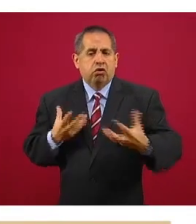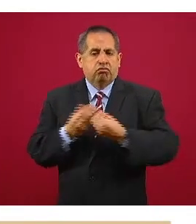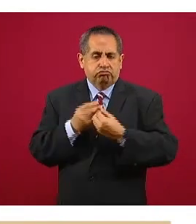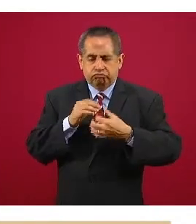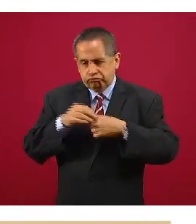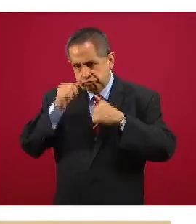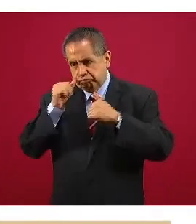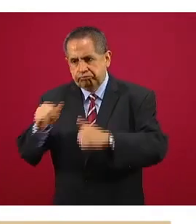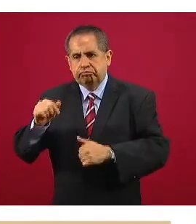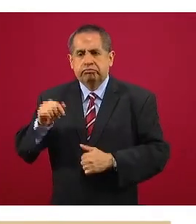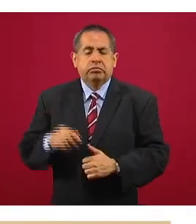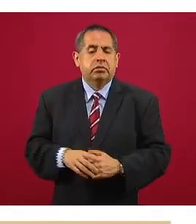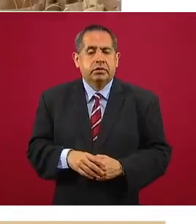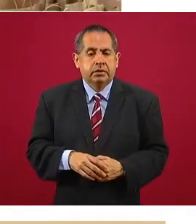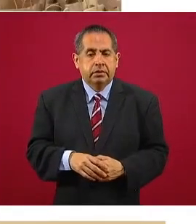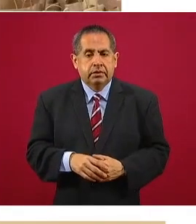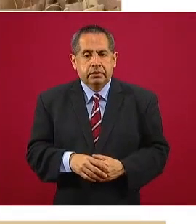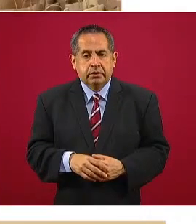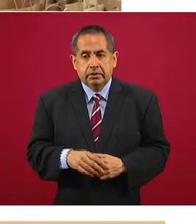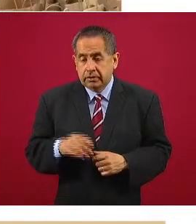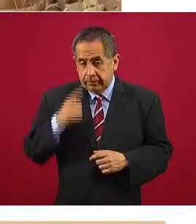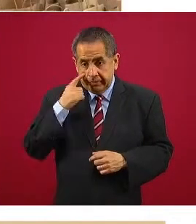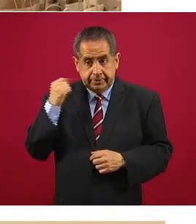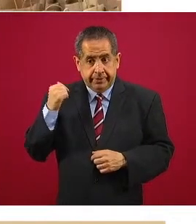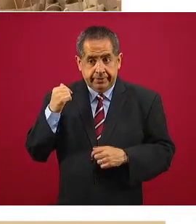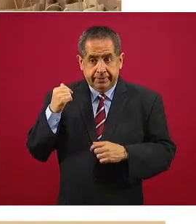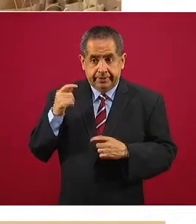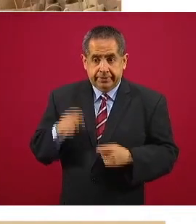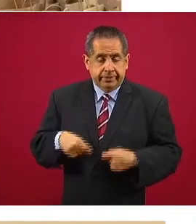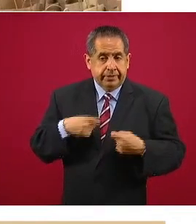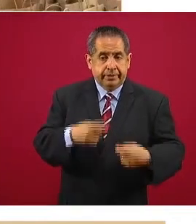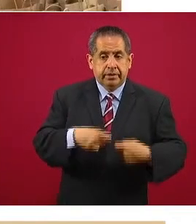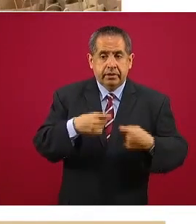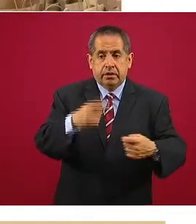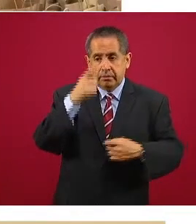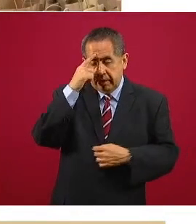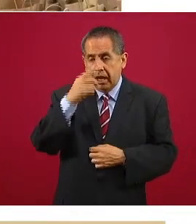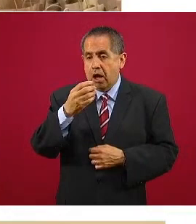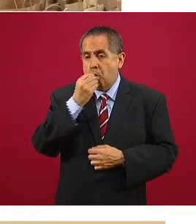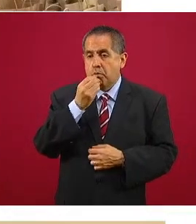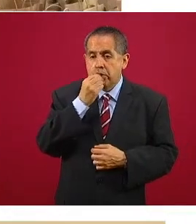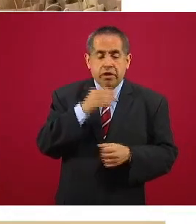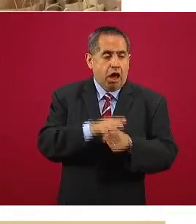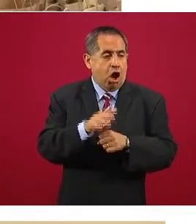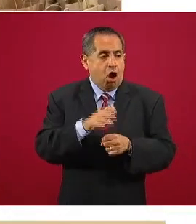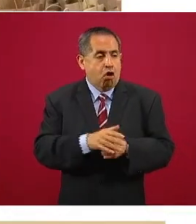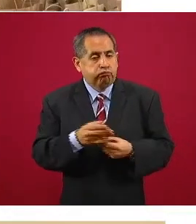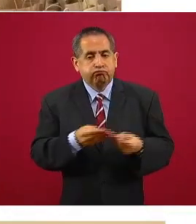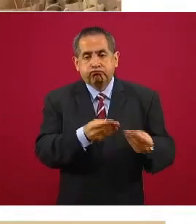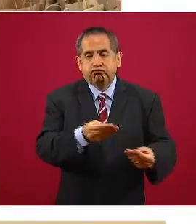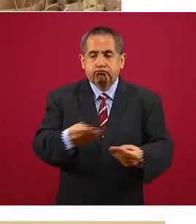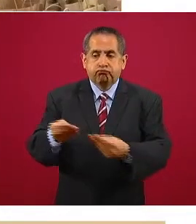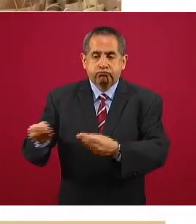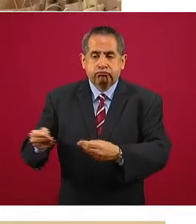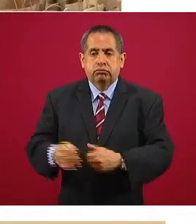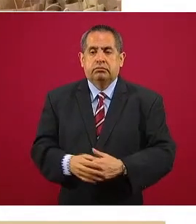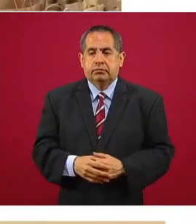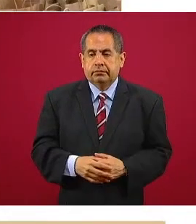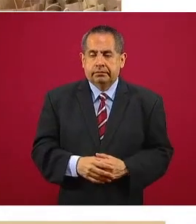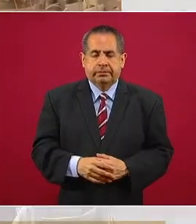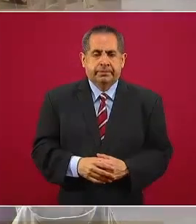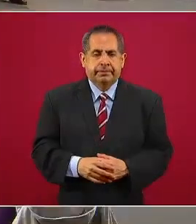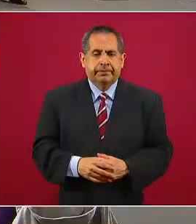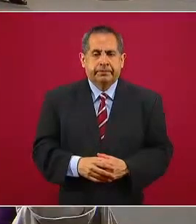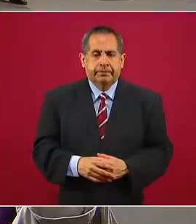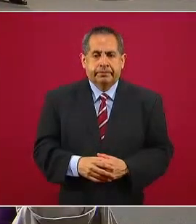favor. Estos son la entrega de apoyos para alimentación. La siguiente. Aquí están